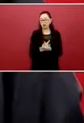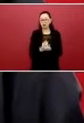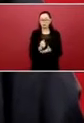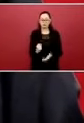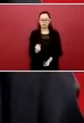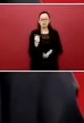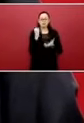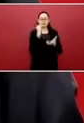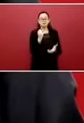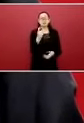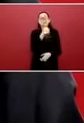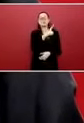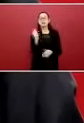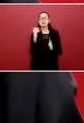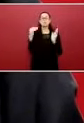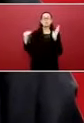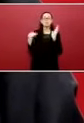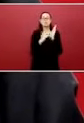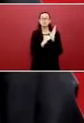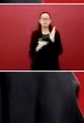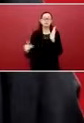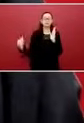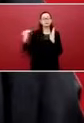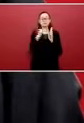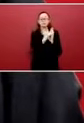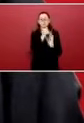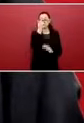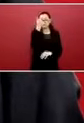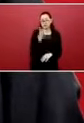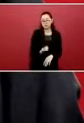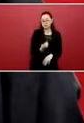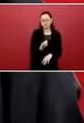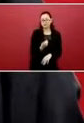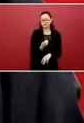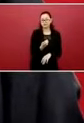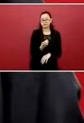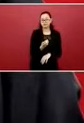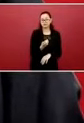de 100,000 millones de pesos.